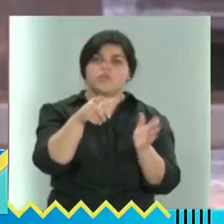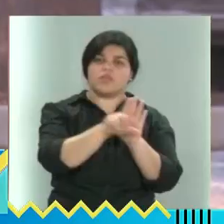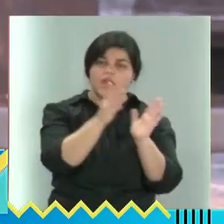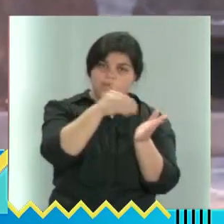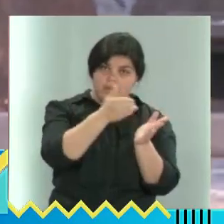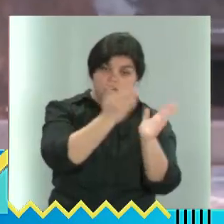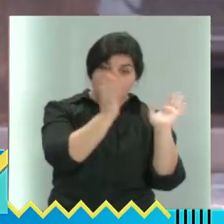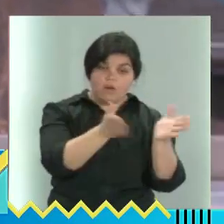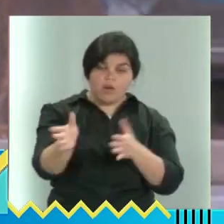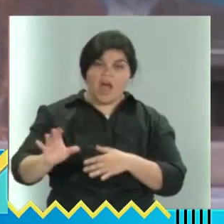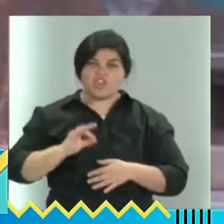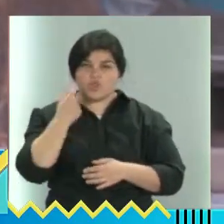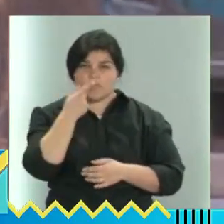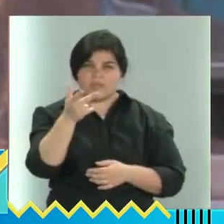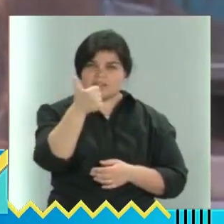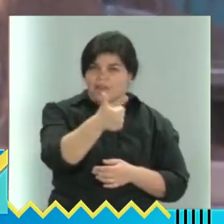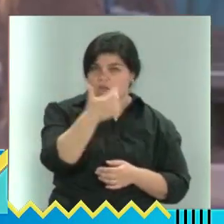el 2006, 2007,